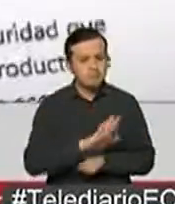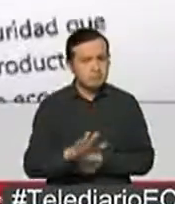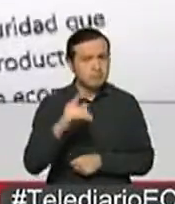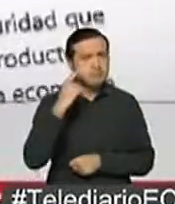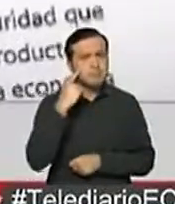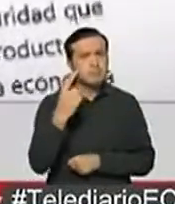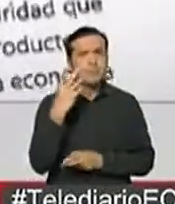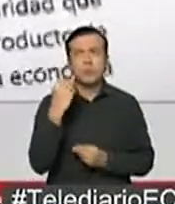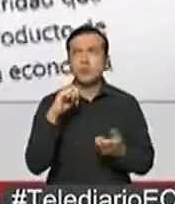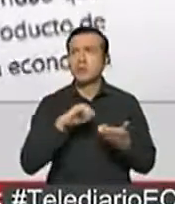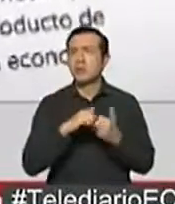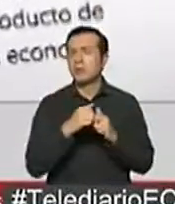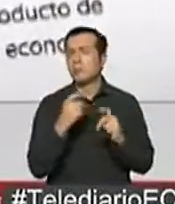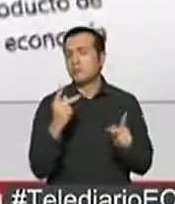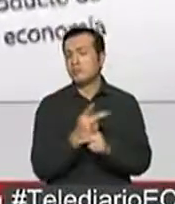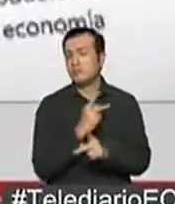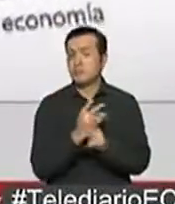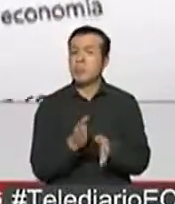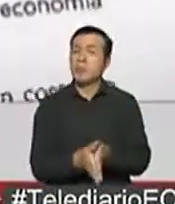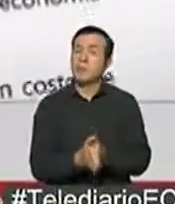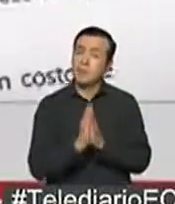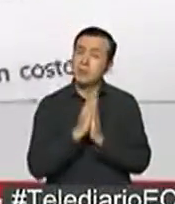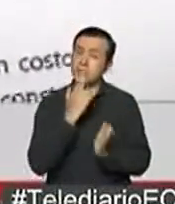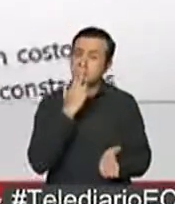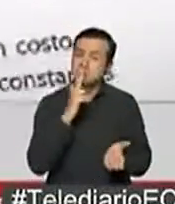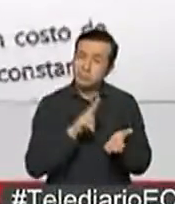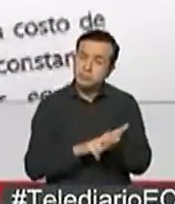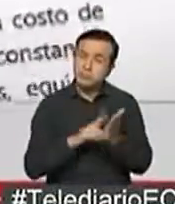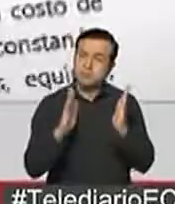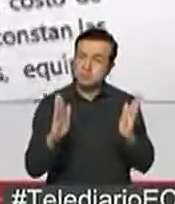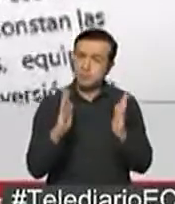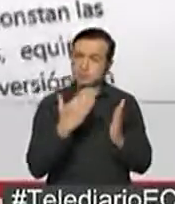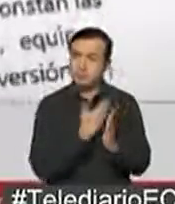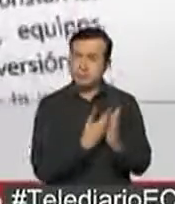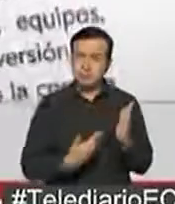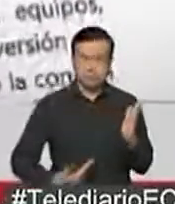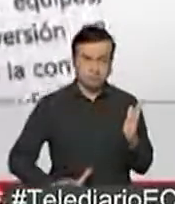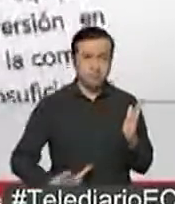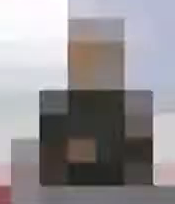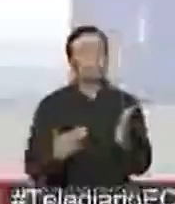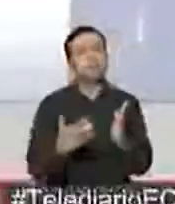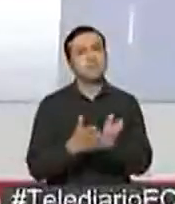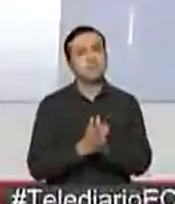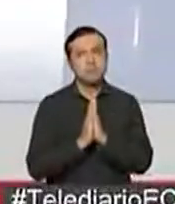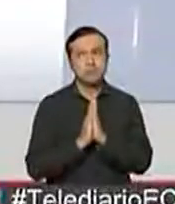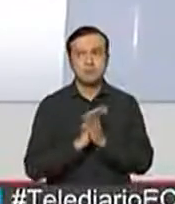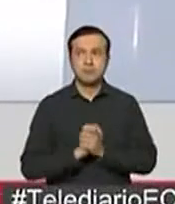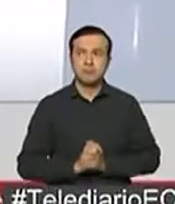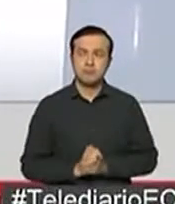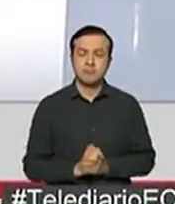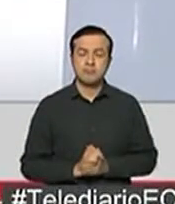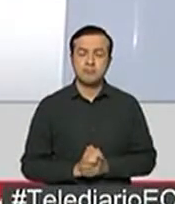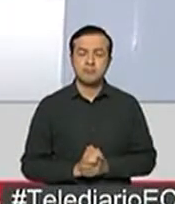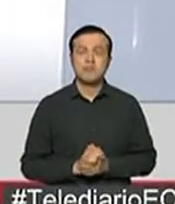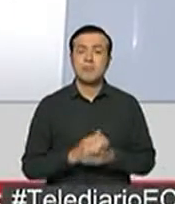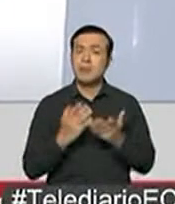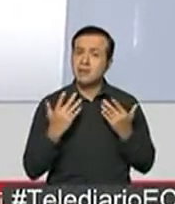cuenta de las afectaciones y piden mediante una carta ser atendidos por el primer mandatario están sucediendo